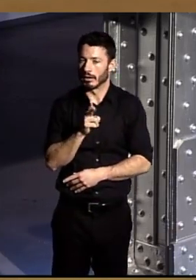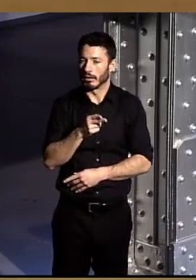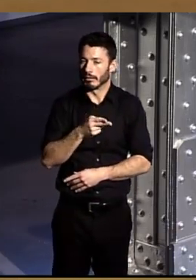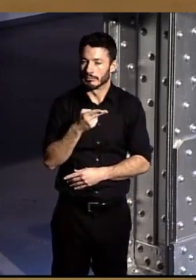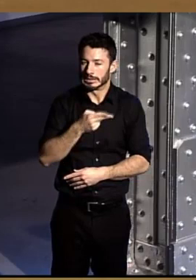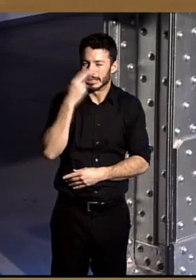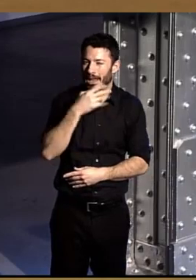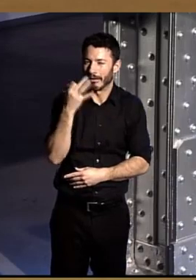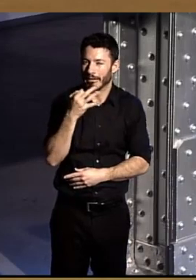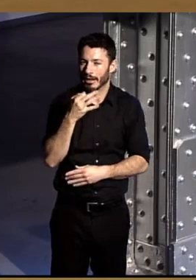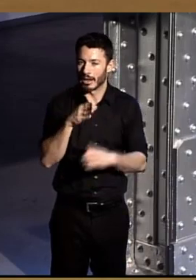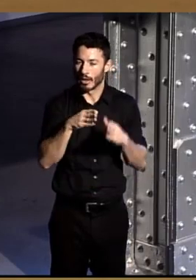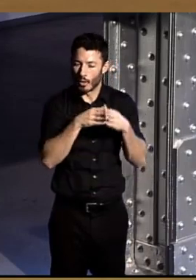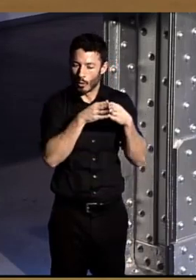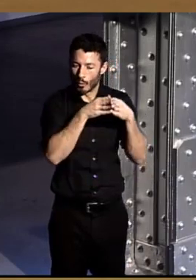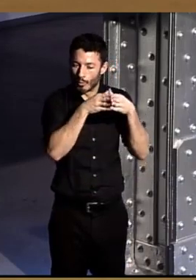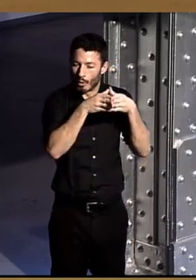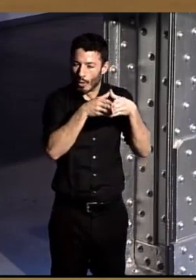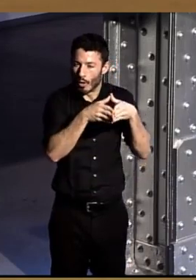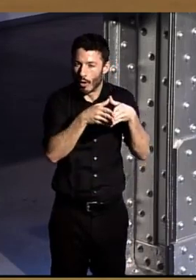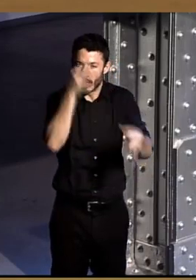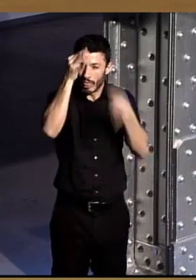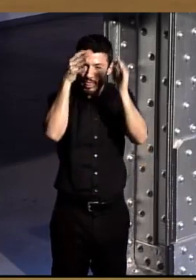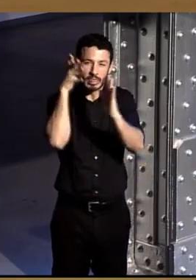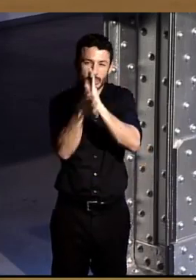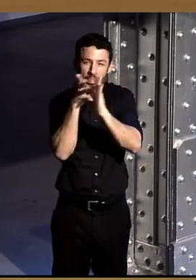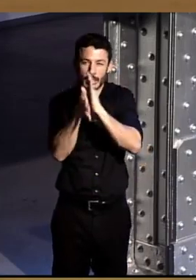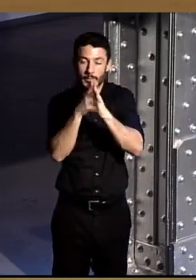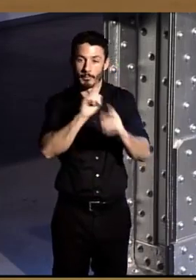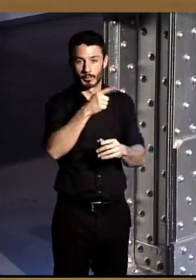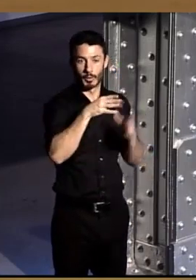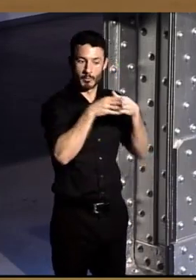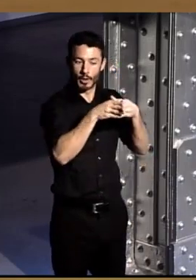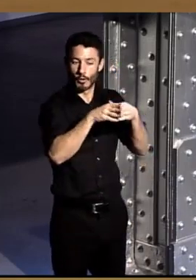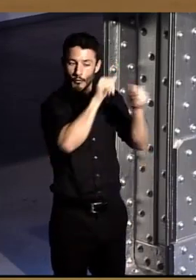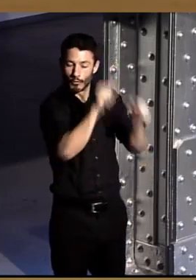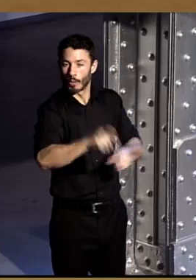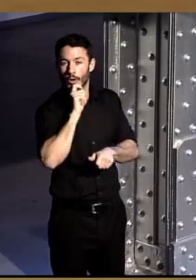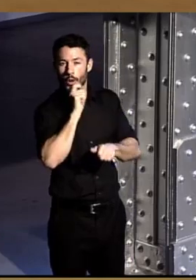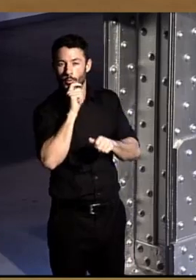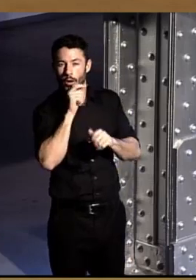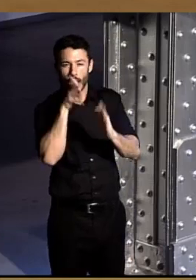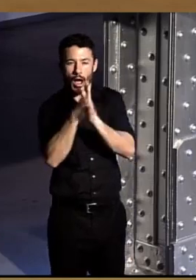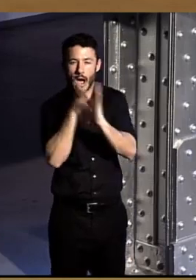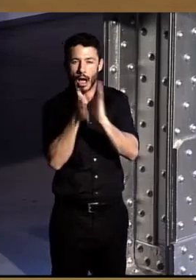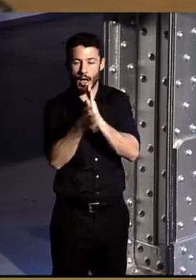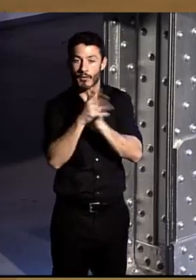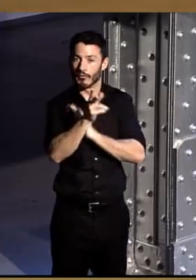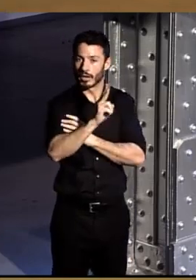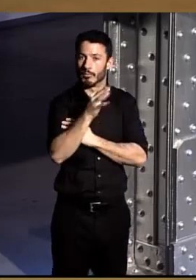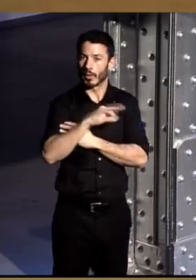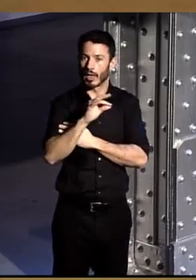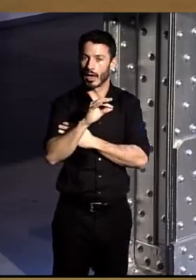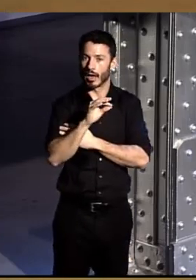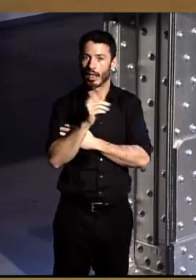minuto a minuto cómo se hunde el barco. Primero, cómo era el barco y luego cómo se hunde. Verne podría haber perfectamente firmado Titanic. Y